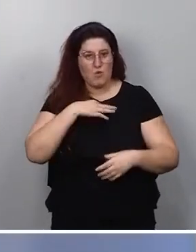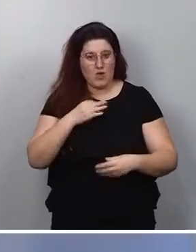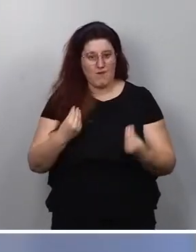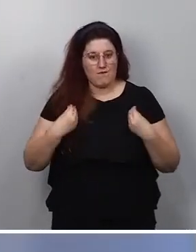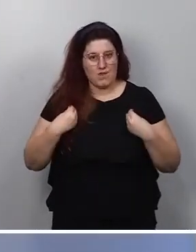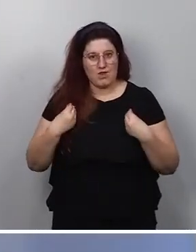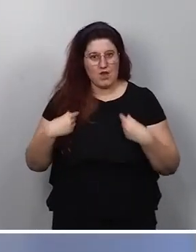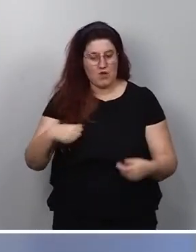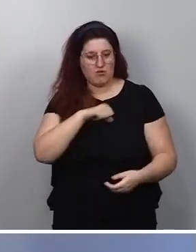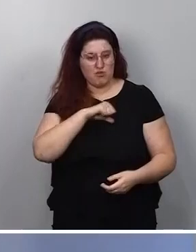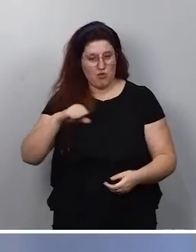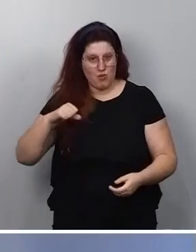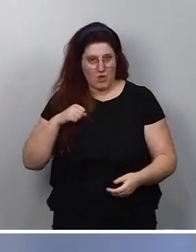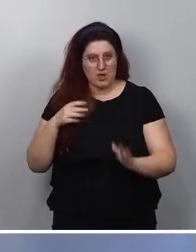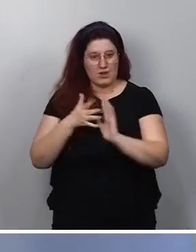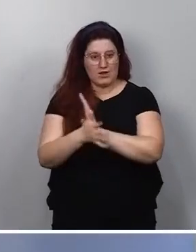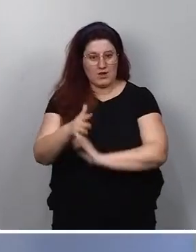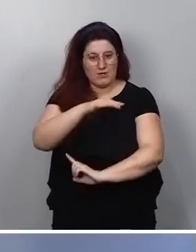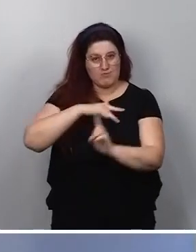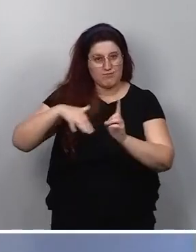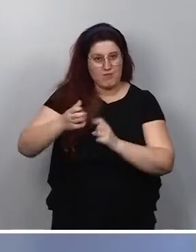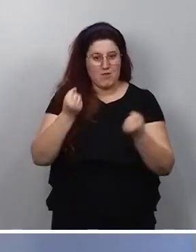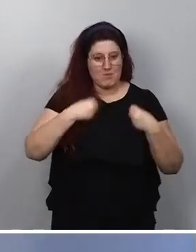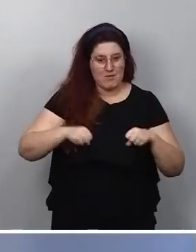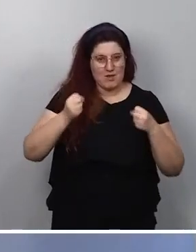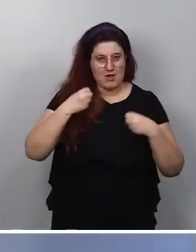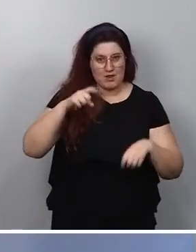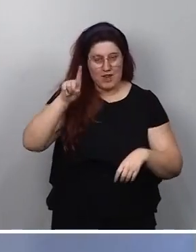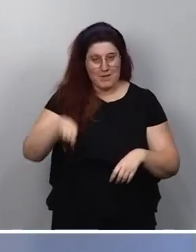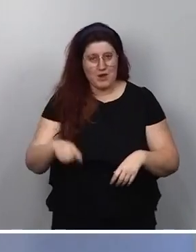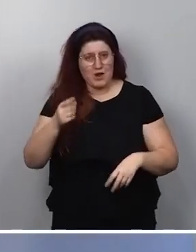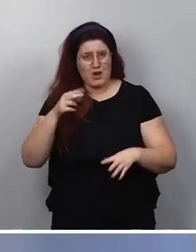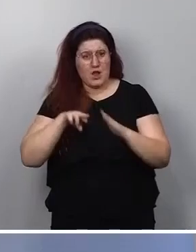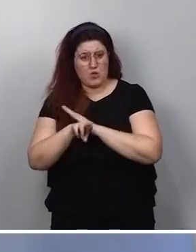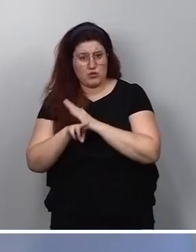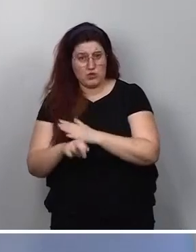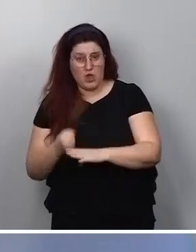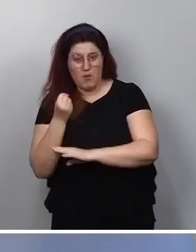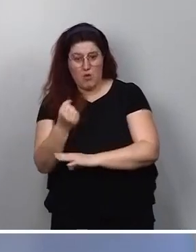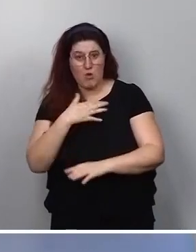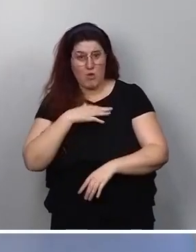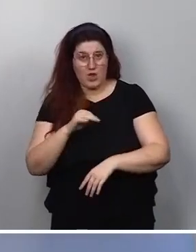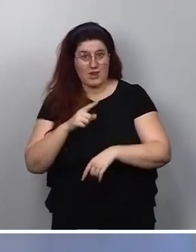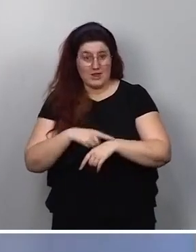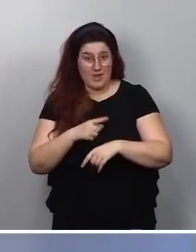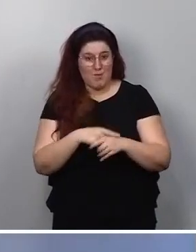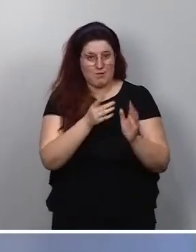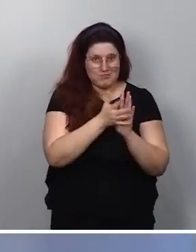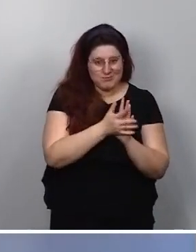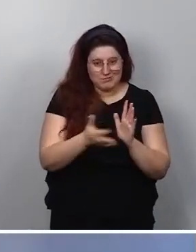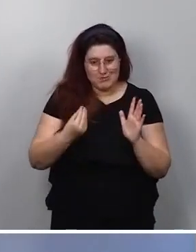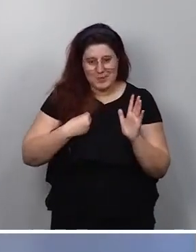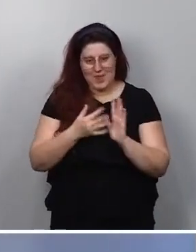una vida Autónoma es decir un ecosistema de prácticas y de recursos de apoyo que permitan vivir más tiempo y en mejores